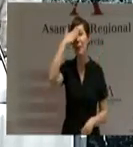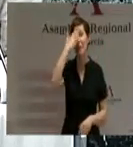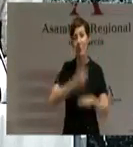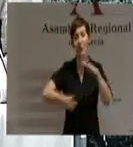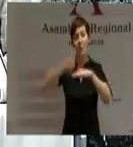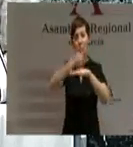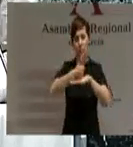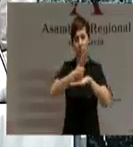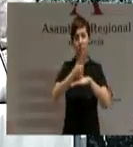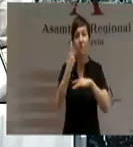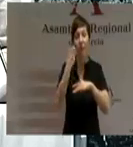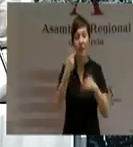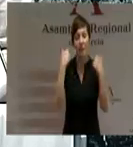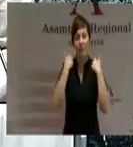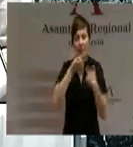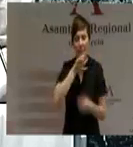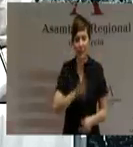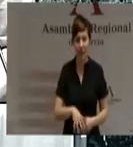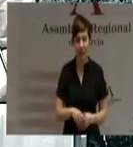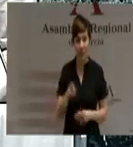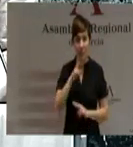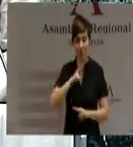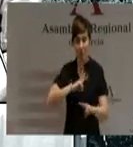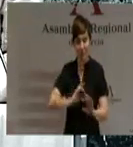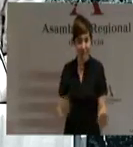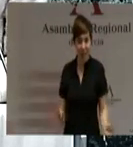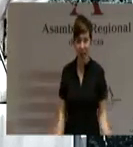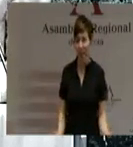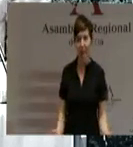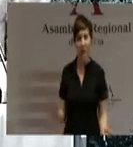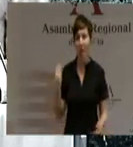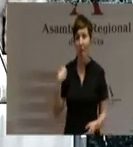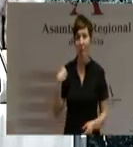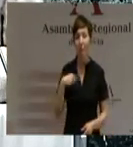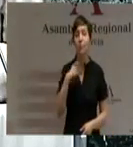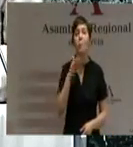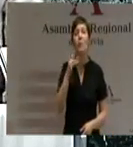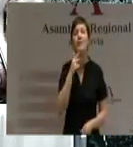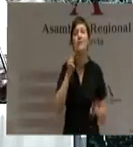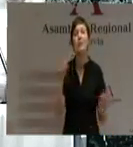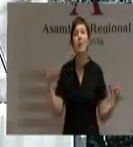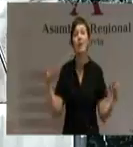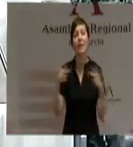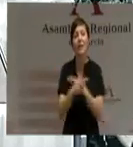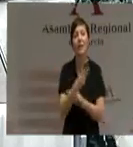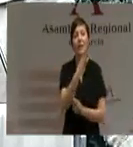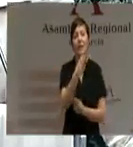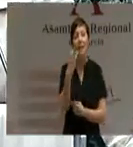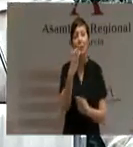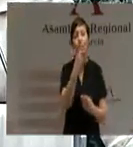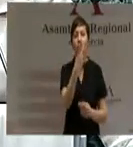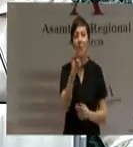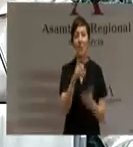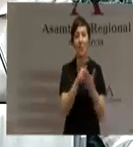cierto, ninguna respuesta a dónde va a meter la tijera de más de 320 millones